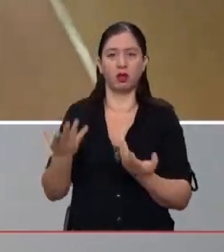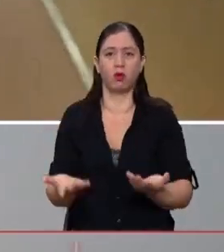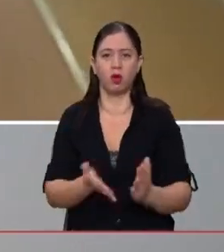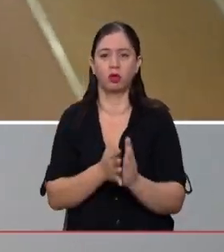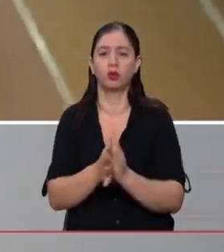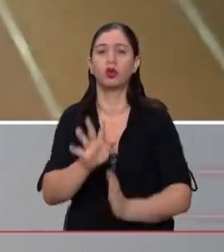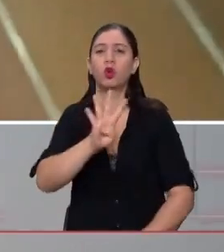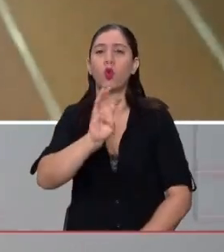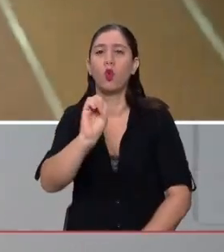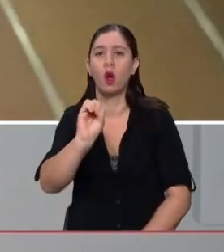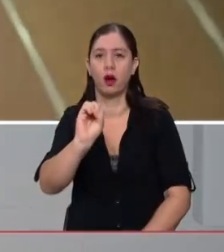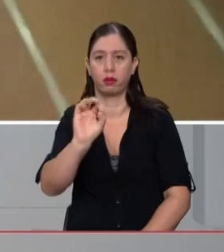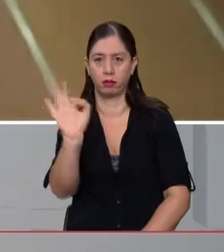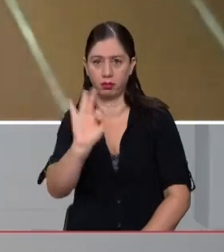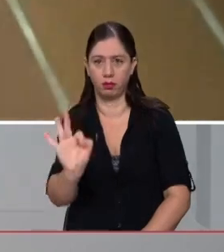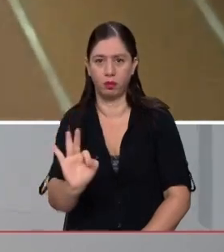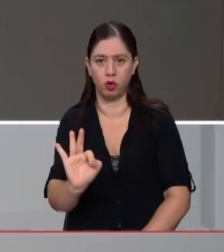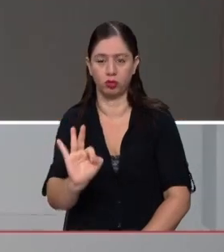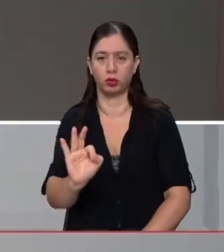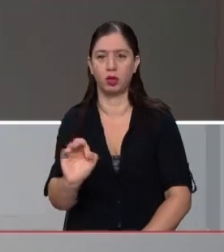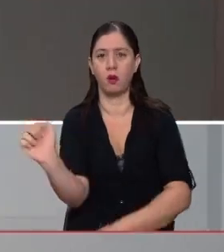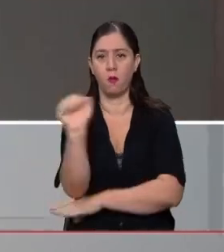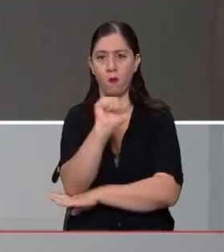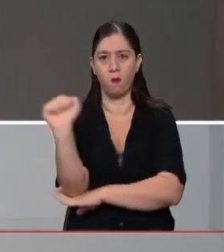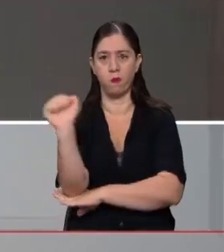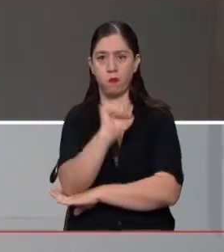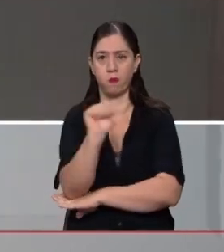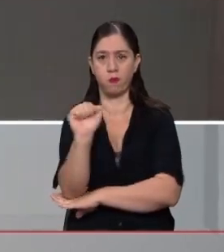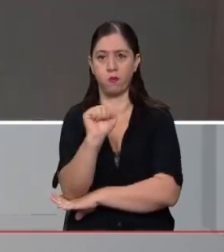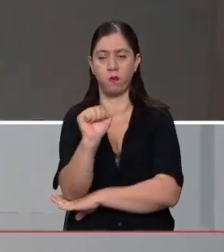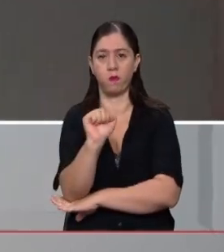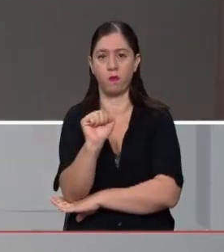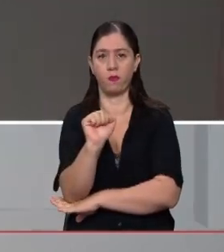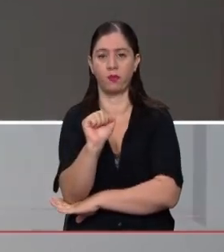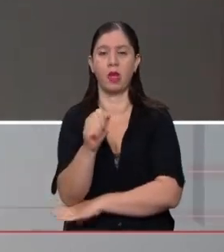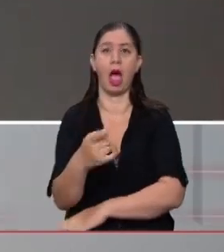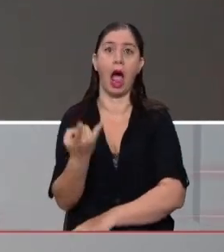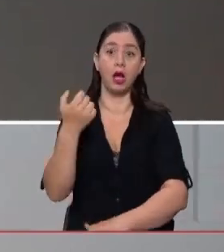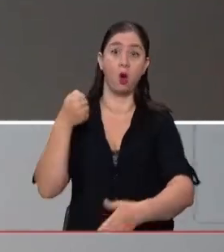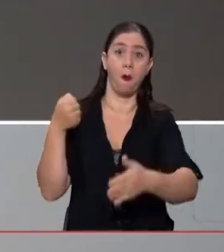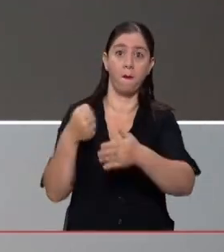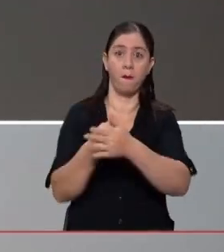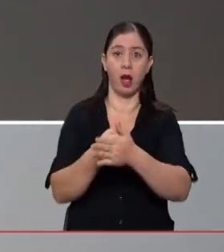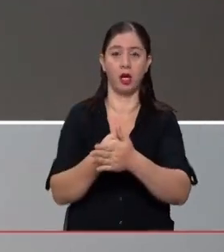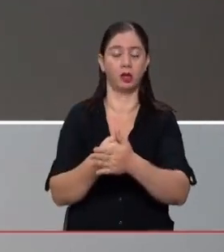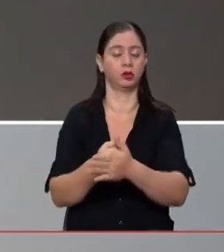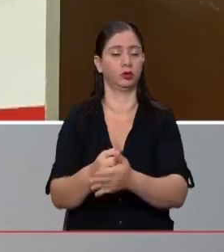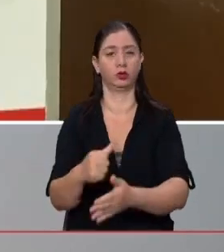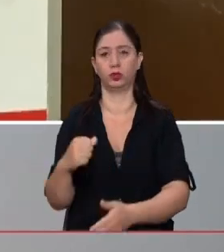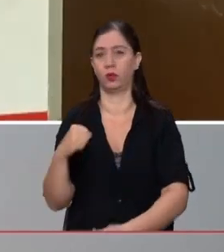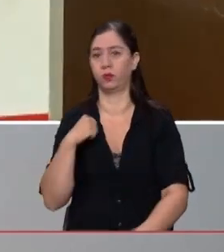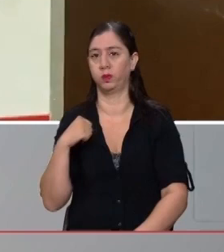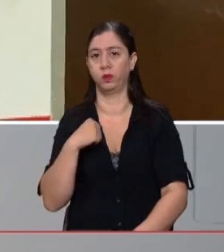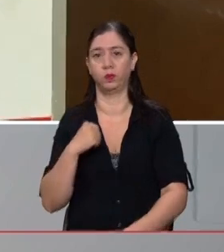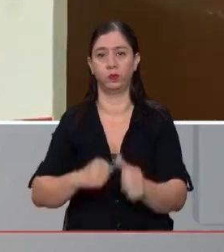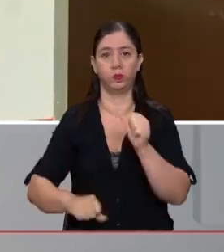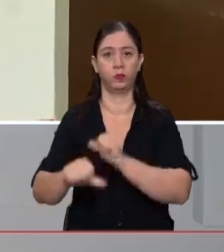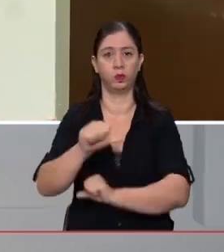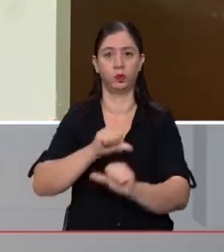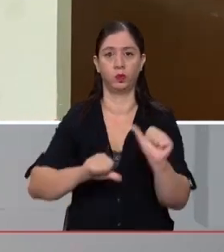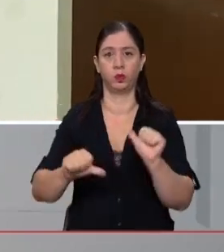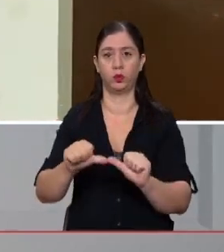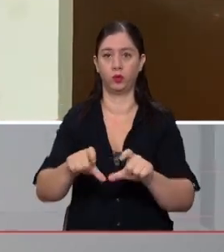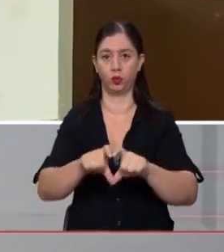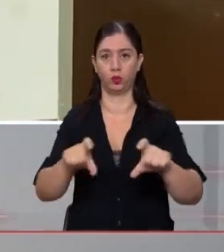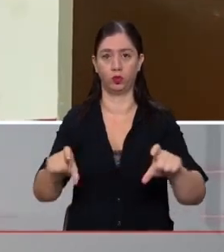el 40% de las personas que conducían un vehículo y terminan siendo lesionados en siniestros viales no tienen refrendado